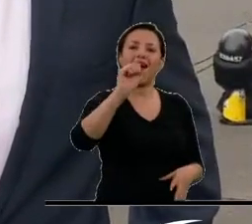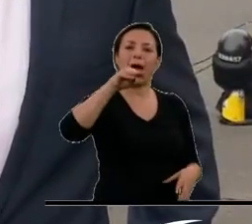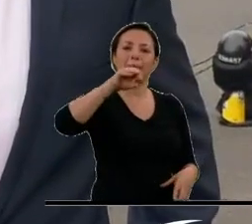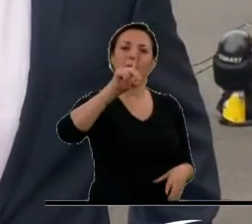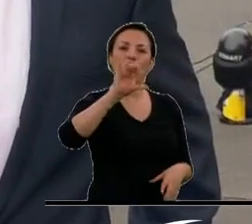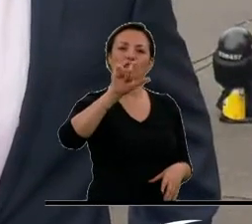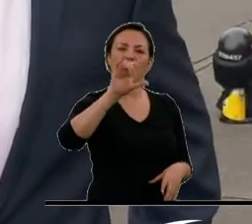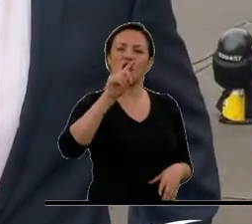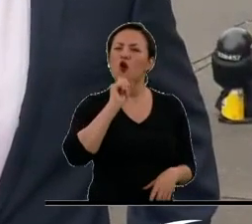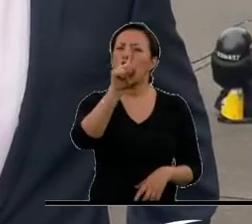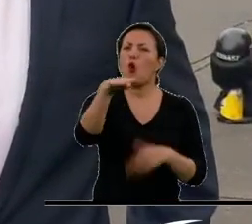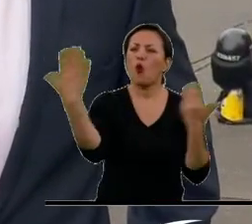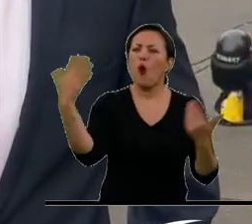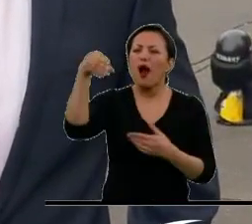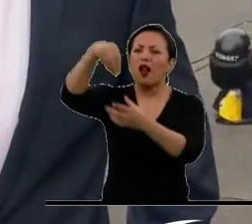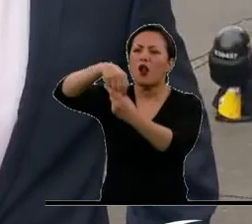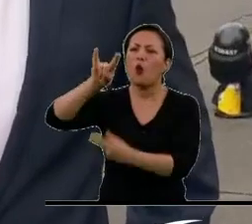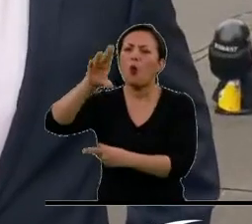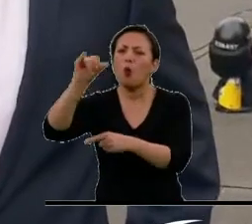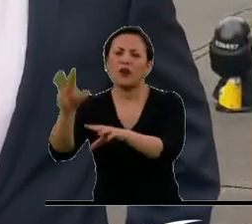realiza ese traslado y cómo lo hacen?